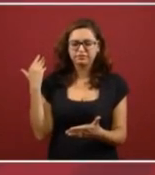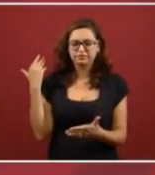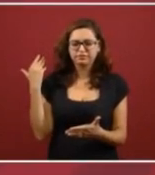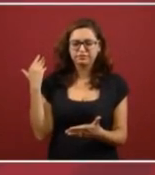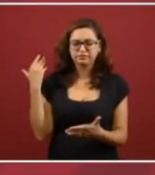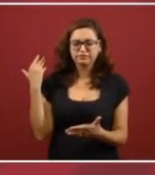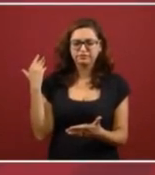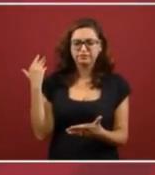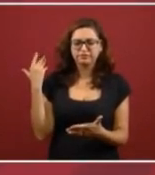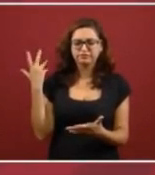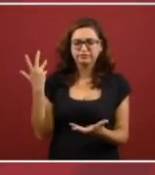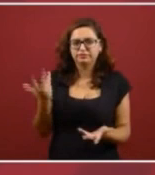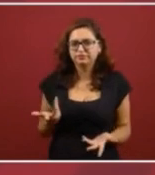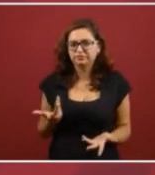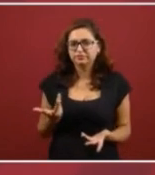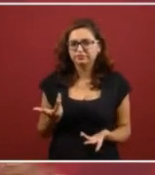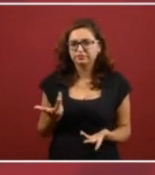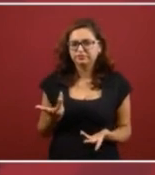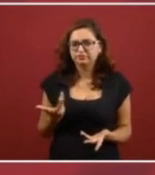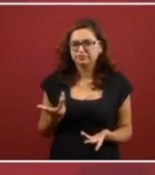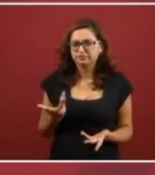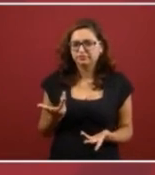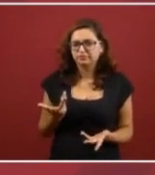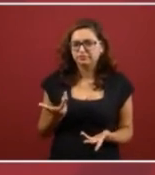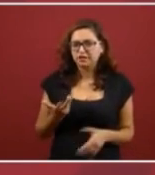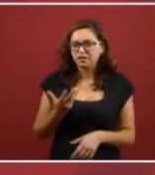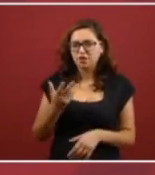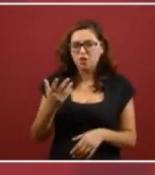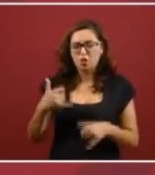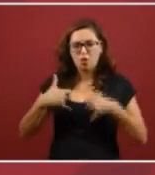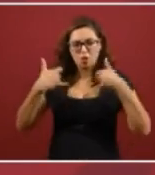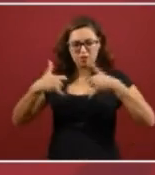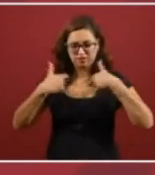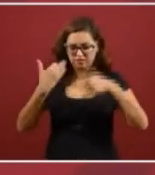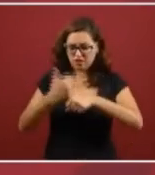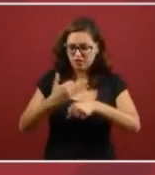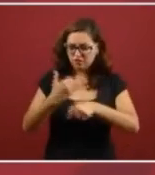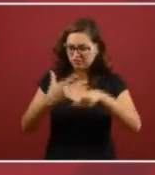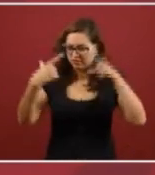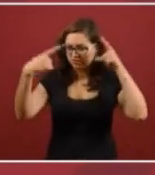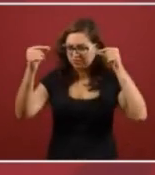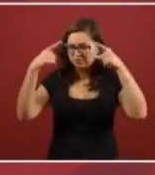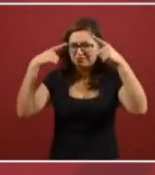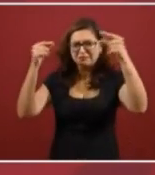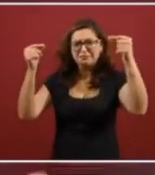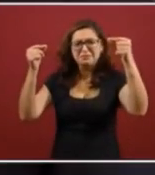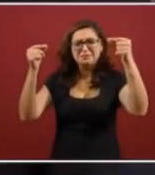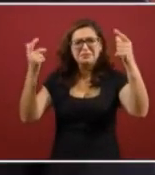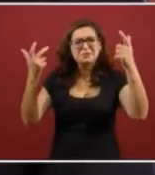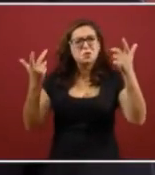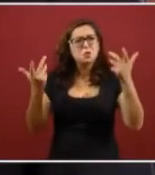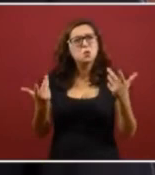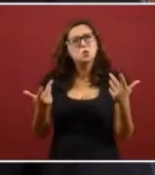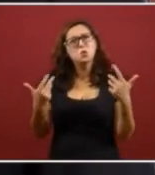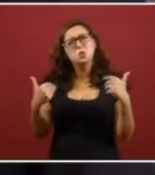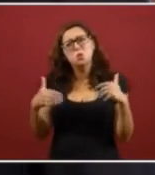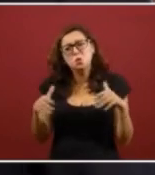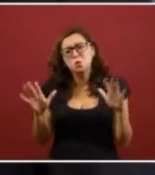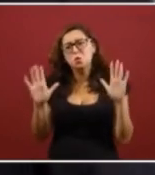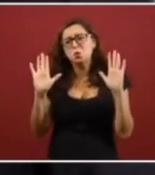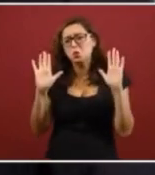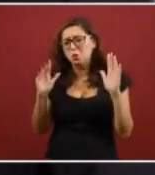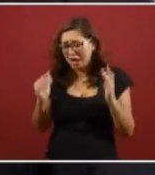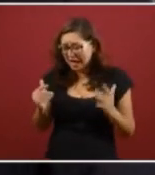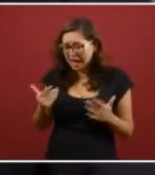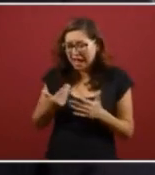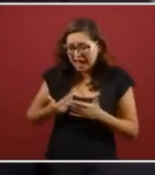pues, muchos jóvenes que están saliendo lots of young people in the columns apenas were estaban just